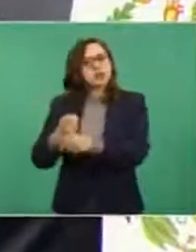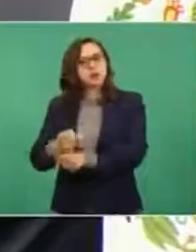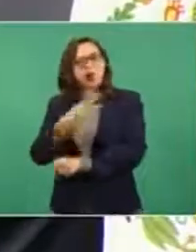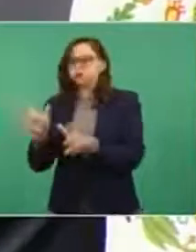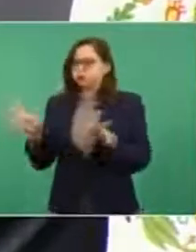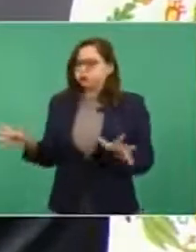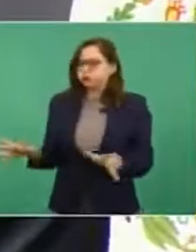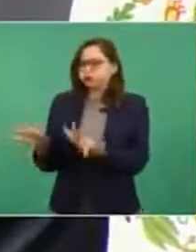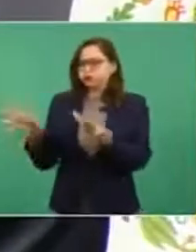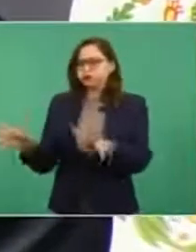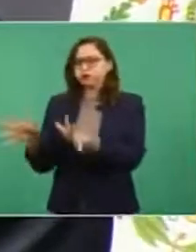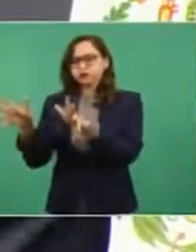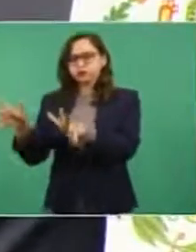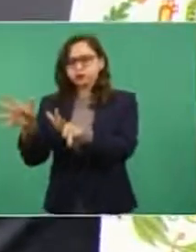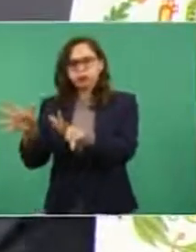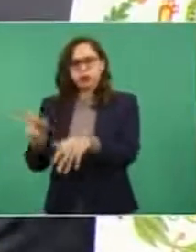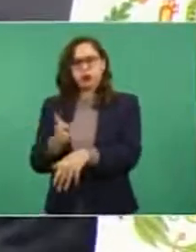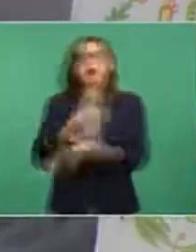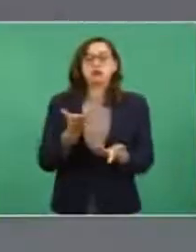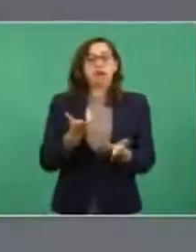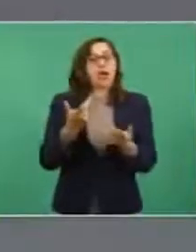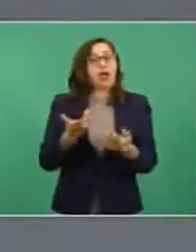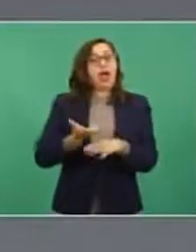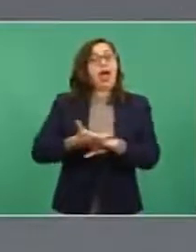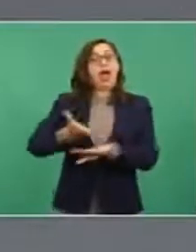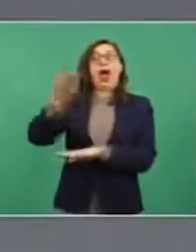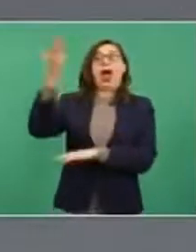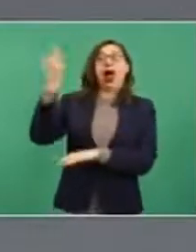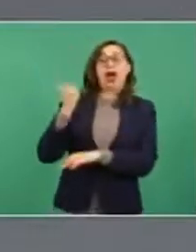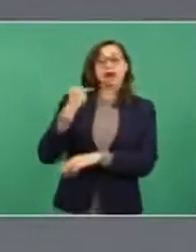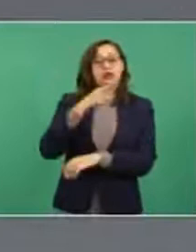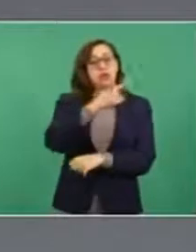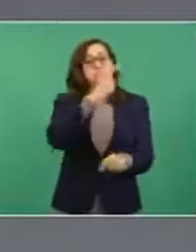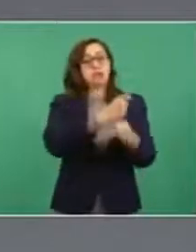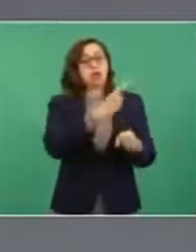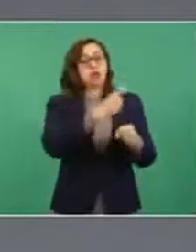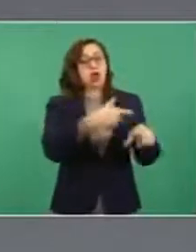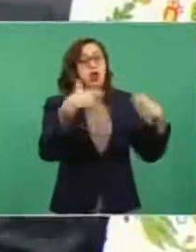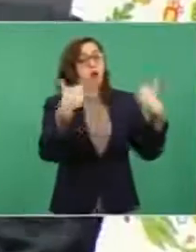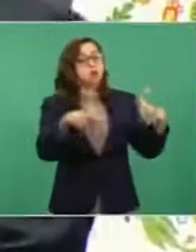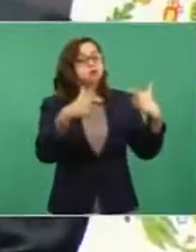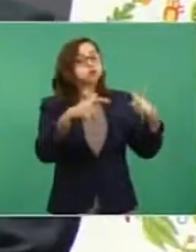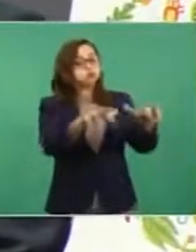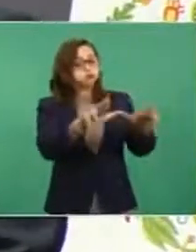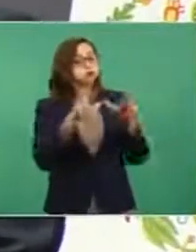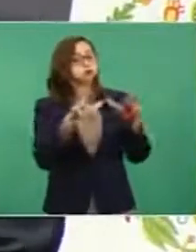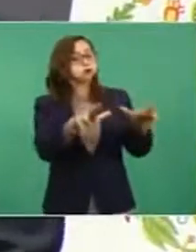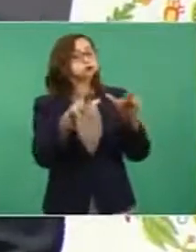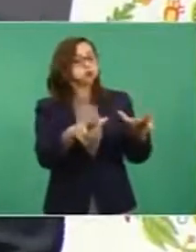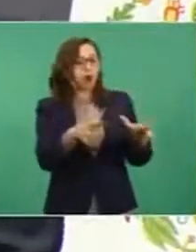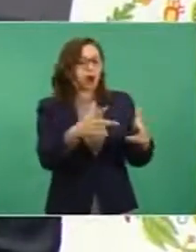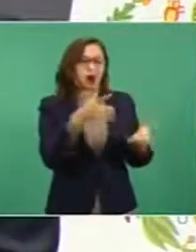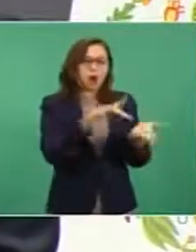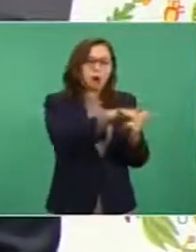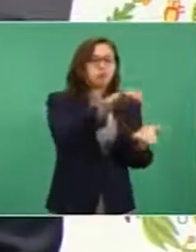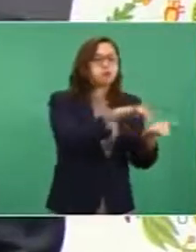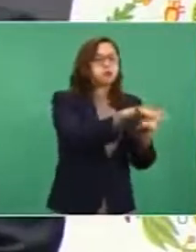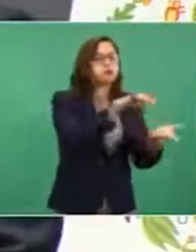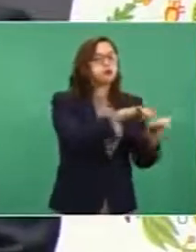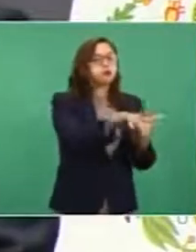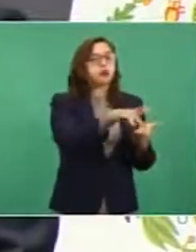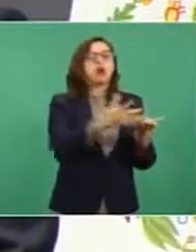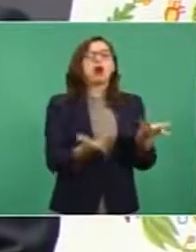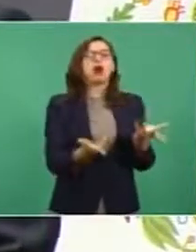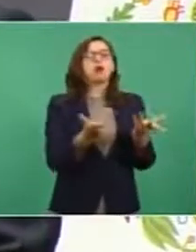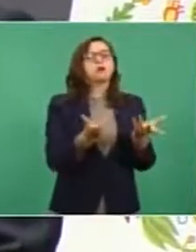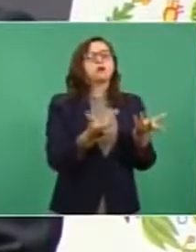como antes, que primero eran los de arriba, porque decían que si llovía fuerte arriba, goteaba abajo,